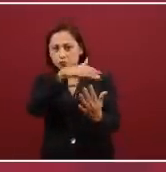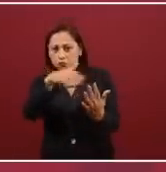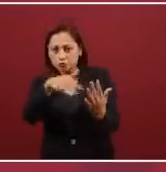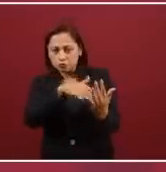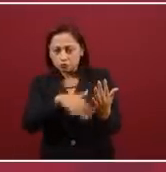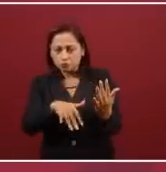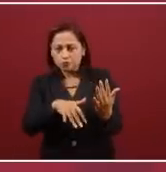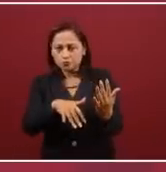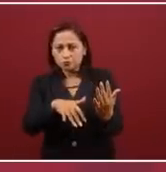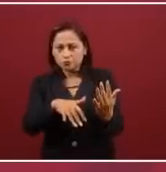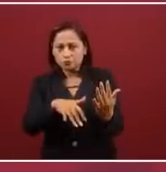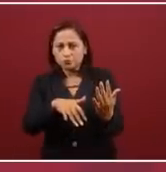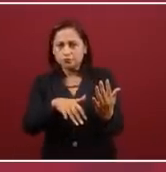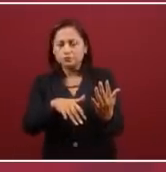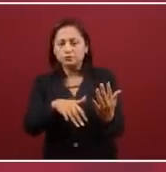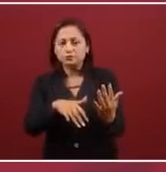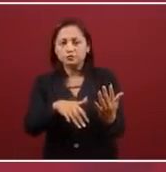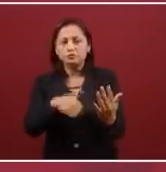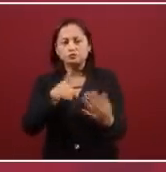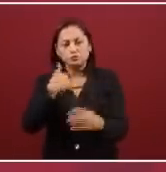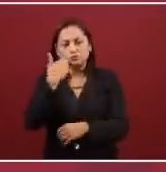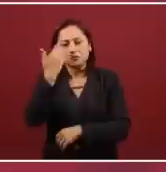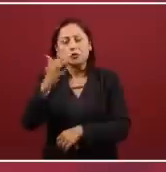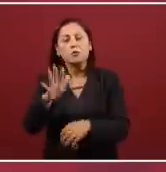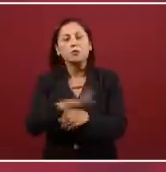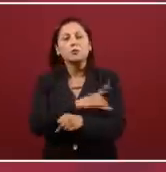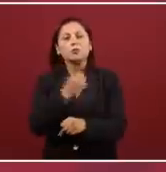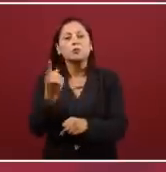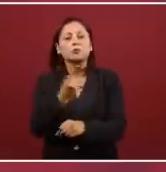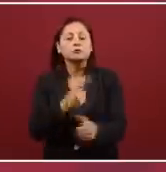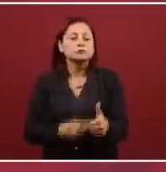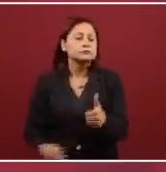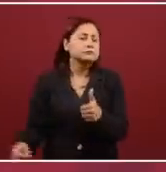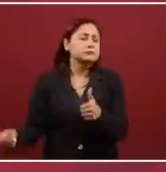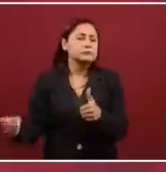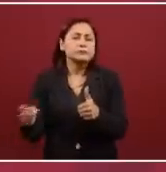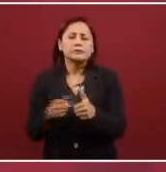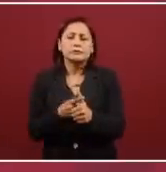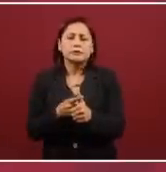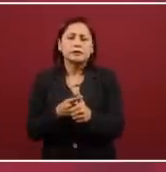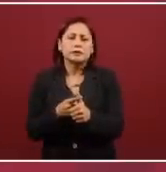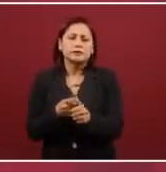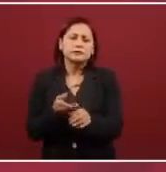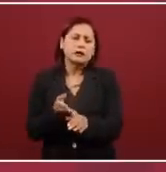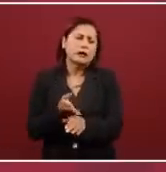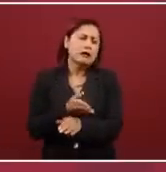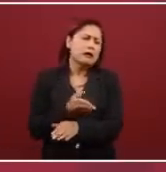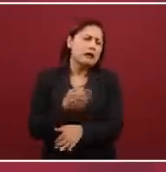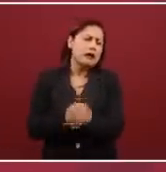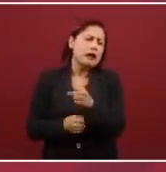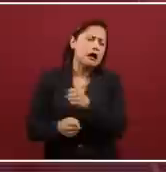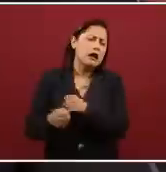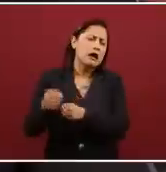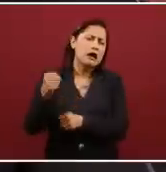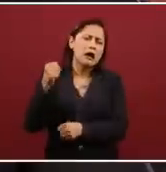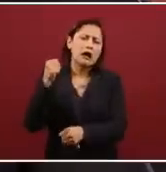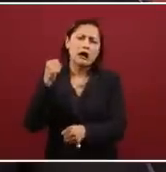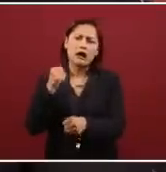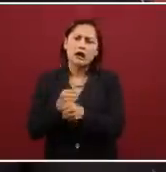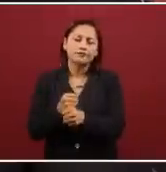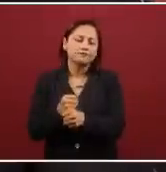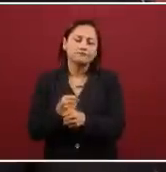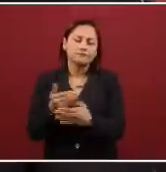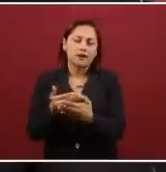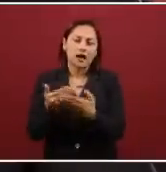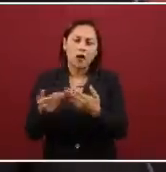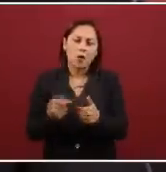porque por primera vez en muchos años no se hace un plan de desarrollo